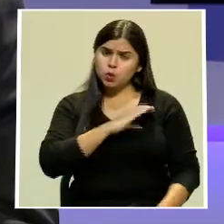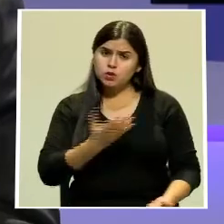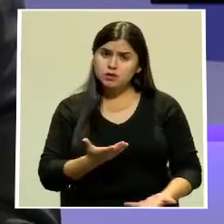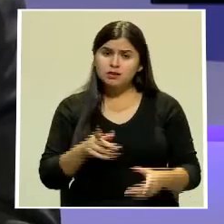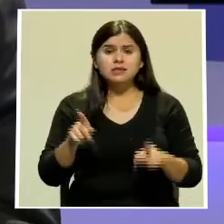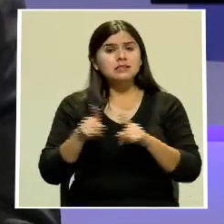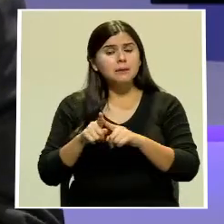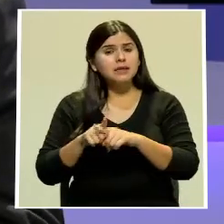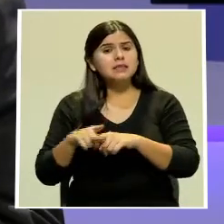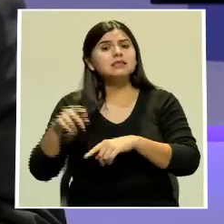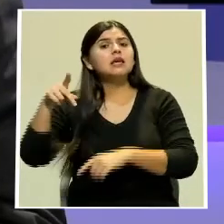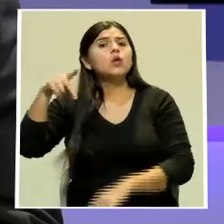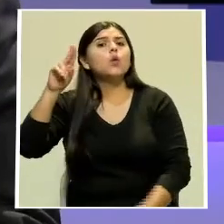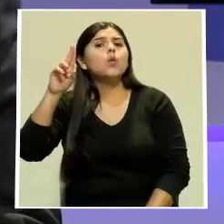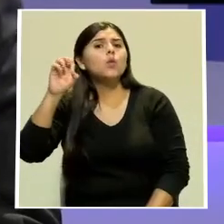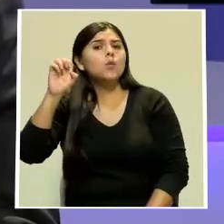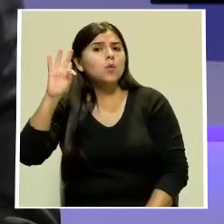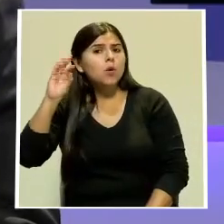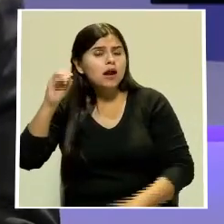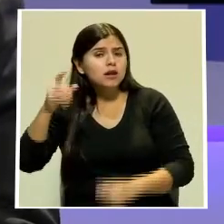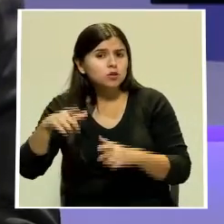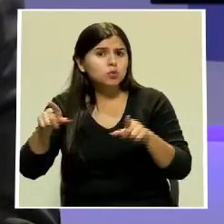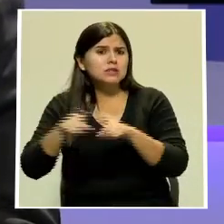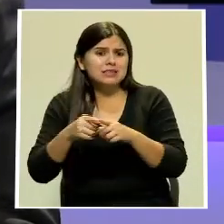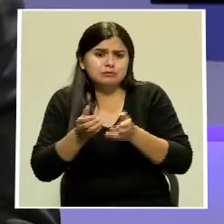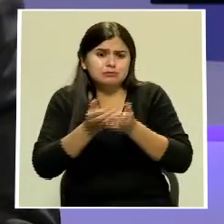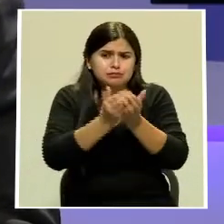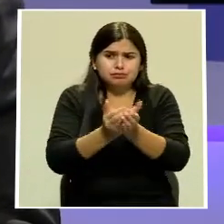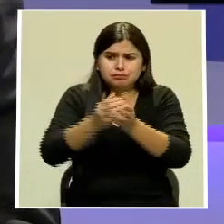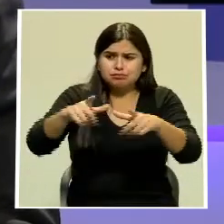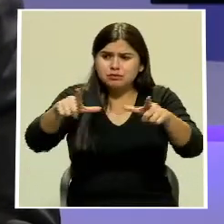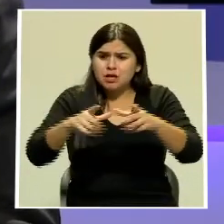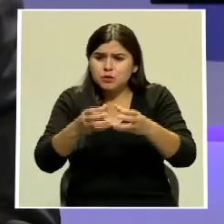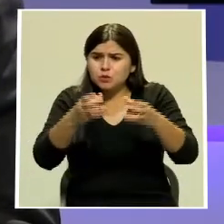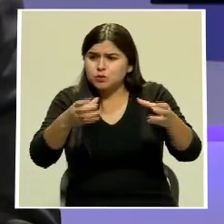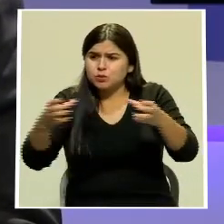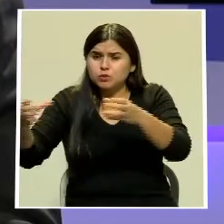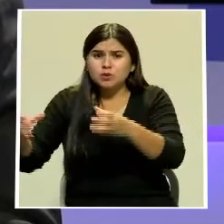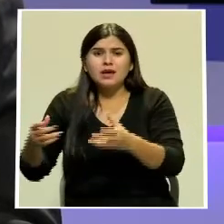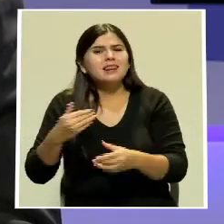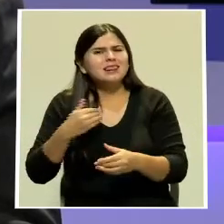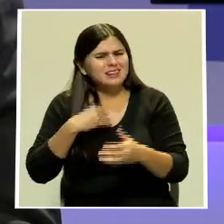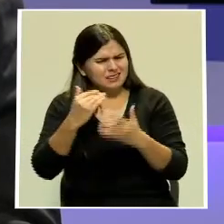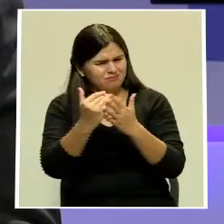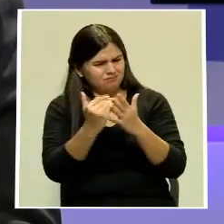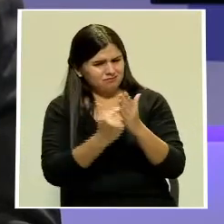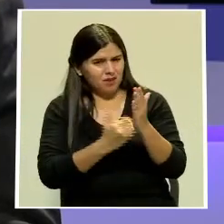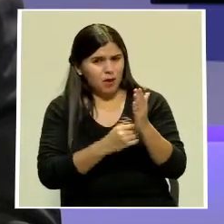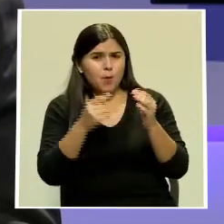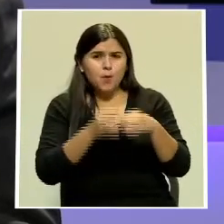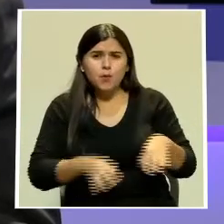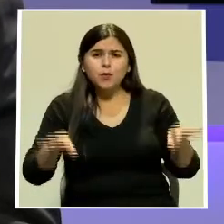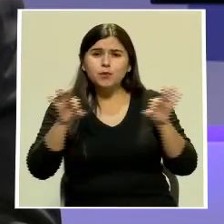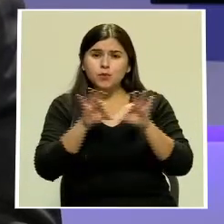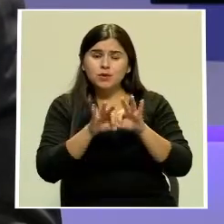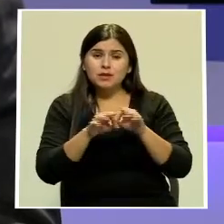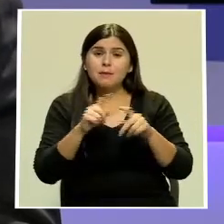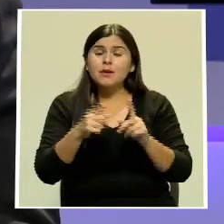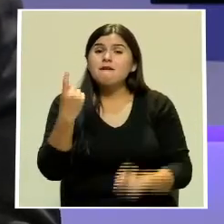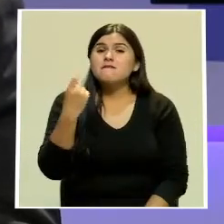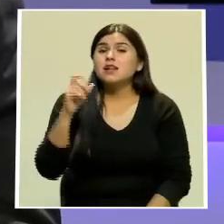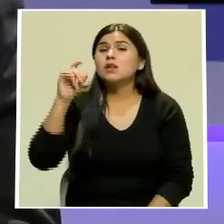también, tiene una marina. Es decir, yo creo que tiene elementos muy importantes. Hace falta también un ICT